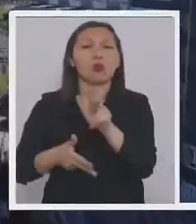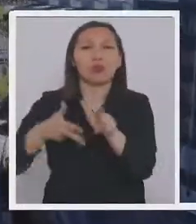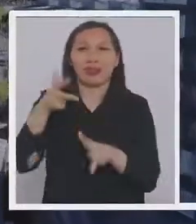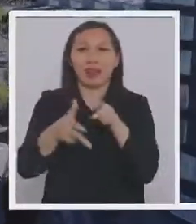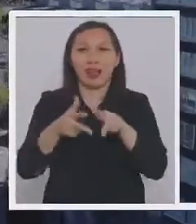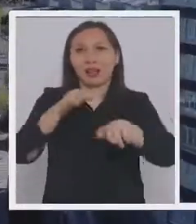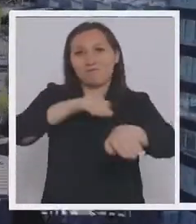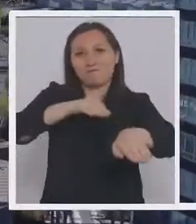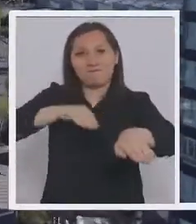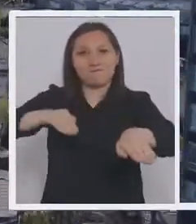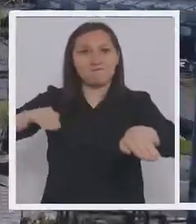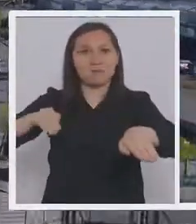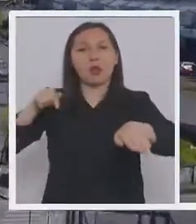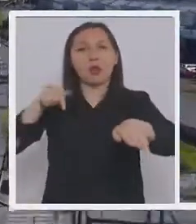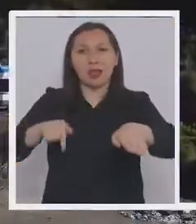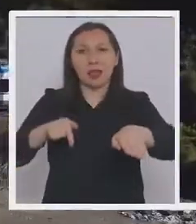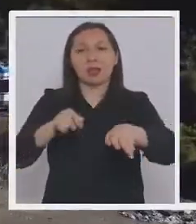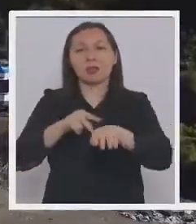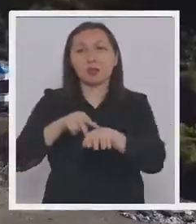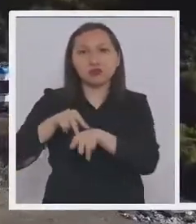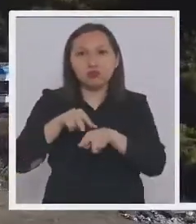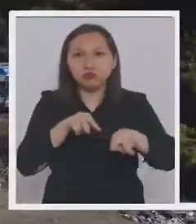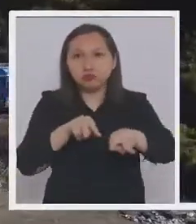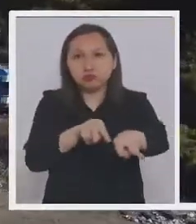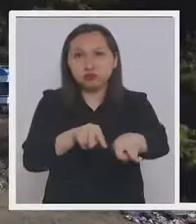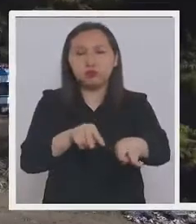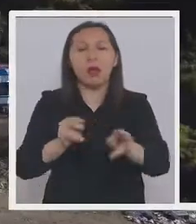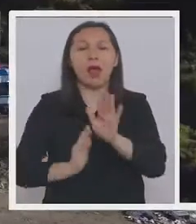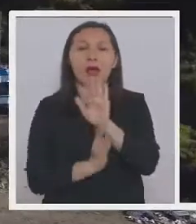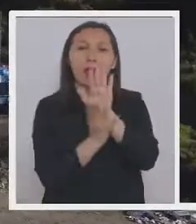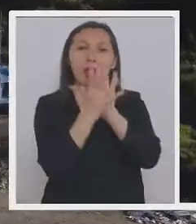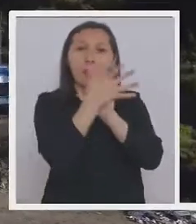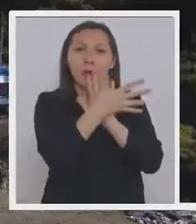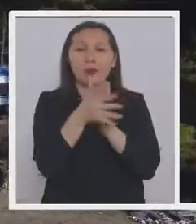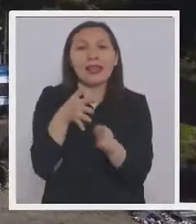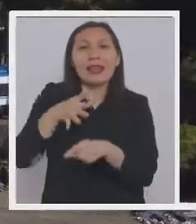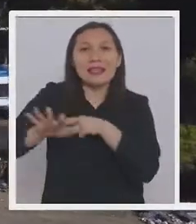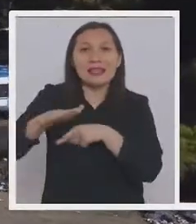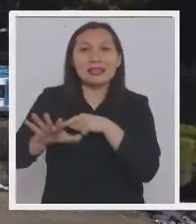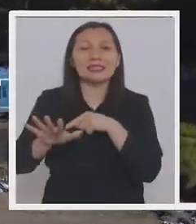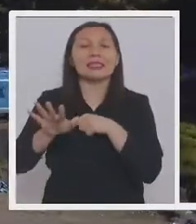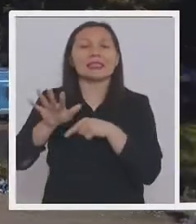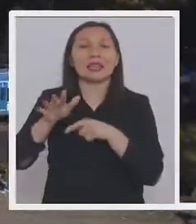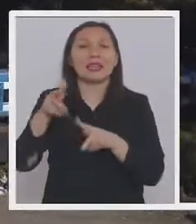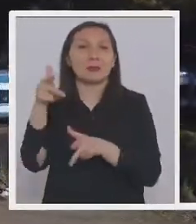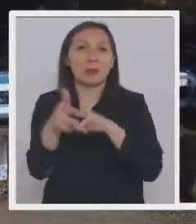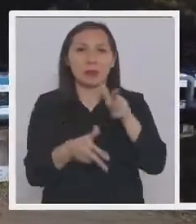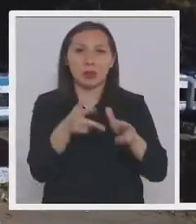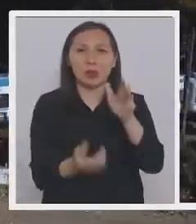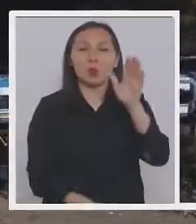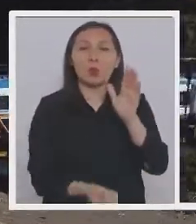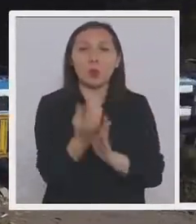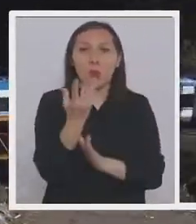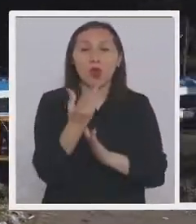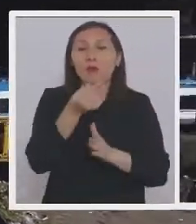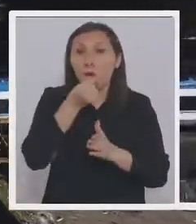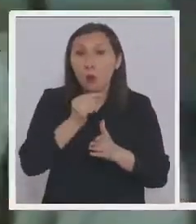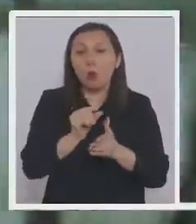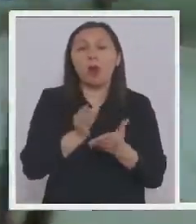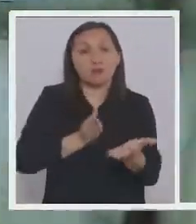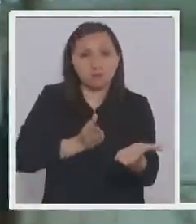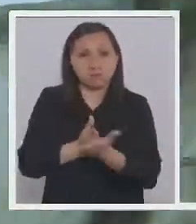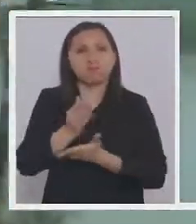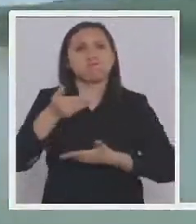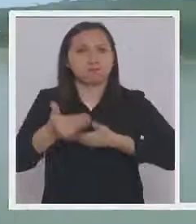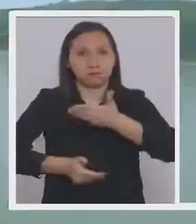recorren los rieles en esta región de la Araucanía. Son 15 los trenes nuevos que están o estarán en pleno